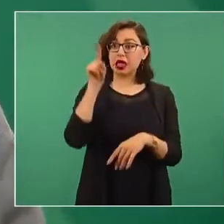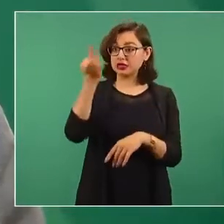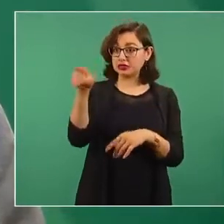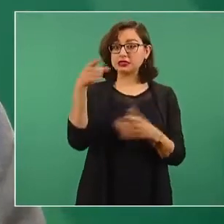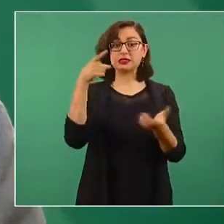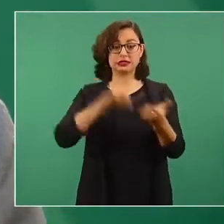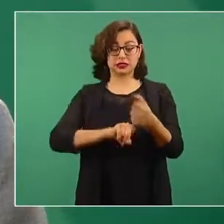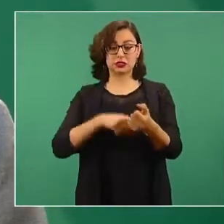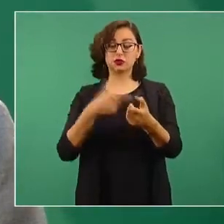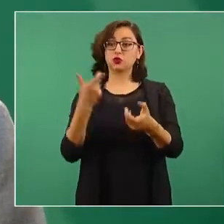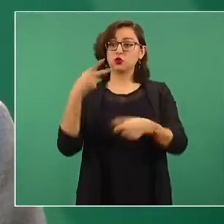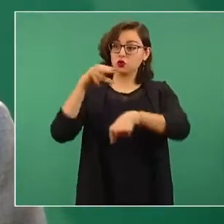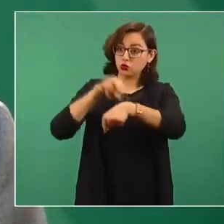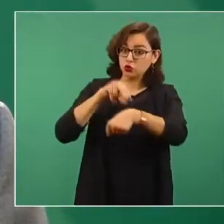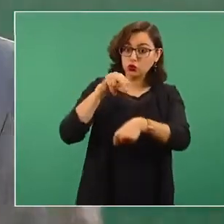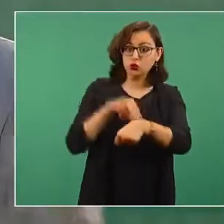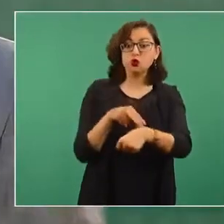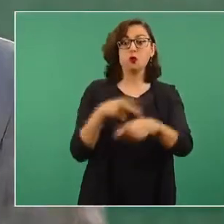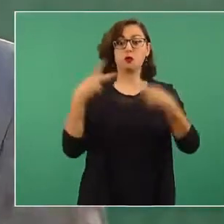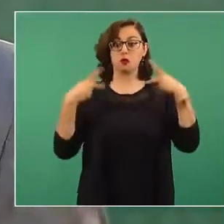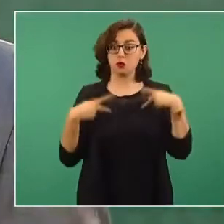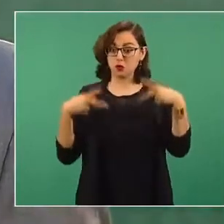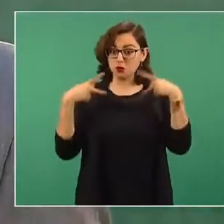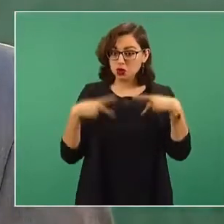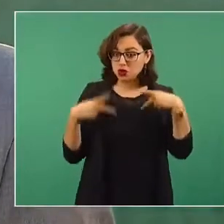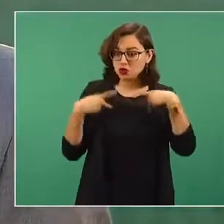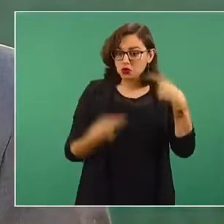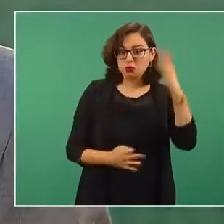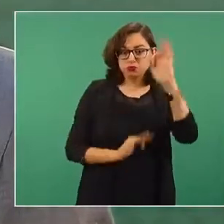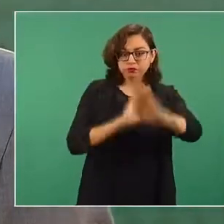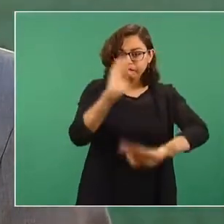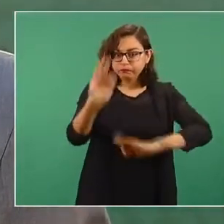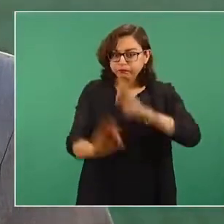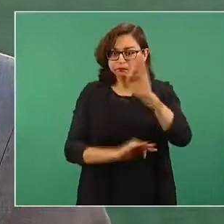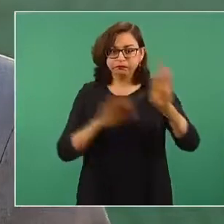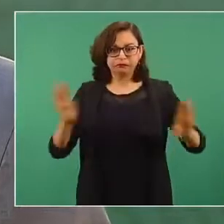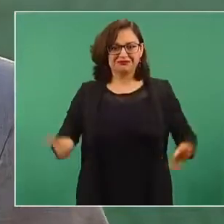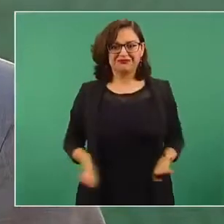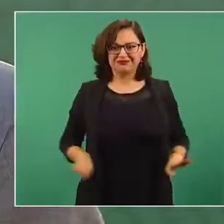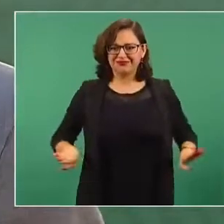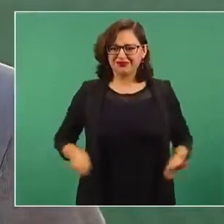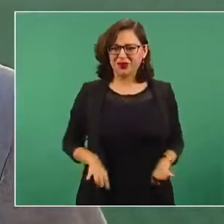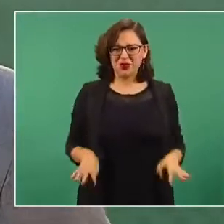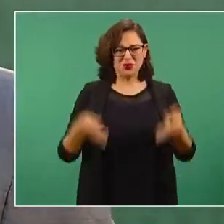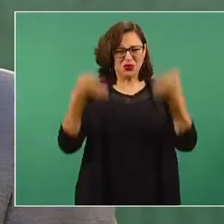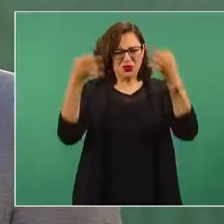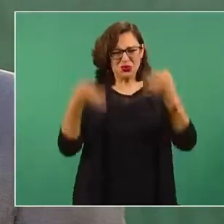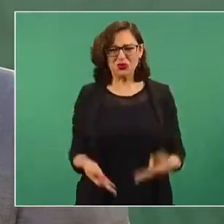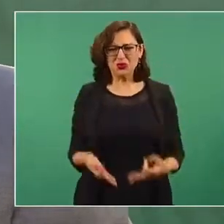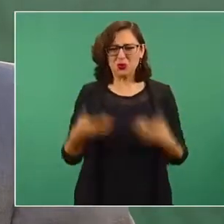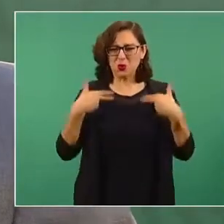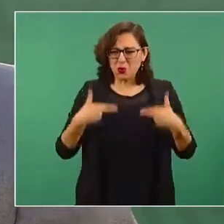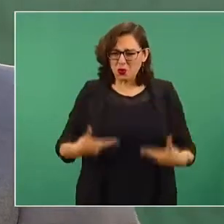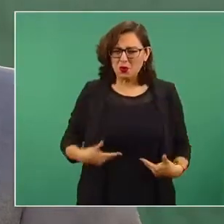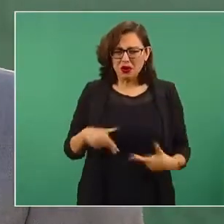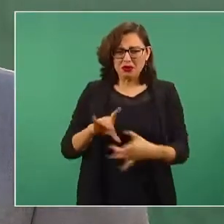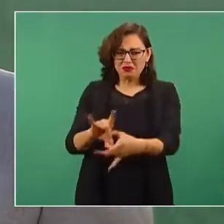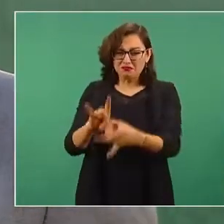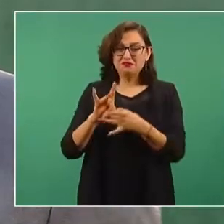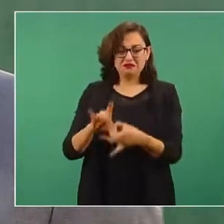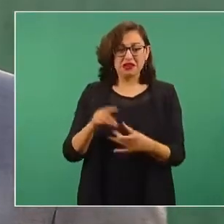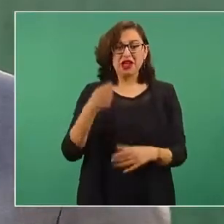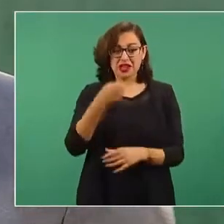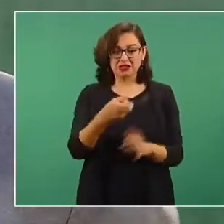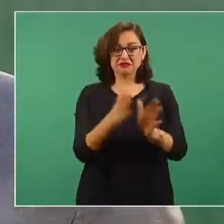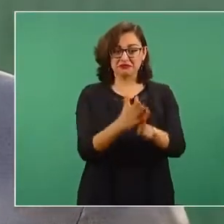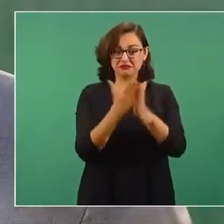que están con los enfermos porque tienen una convicción humanista. Así comienza